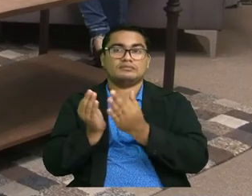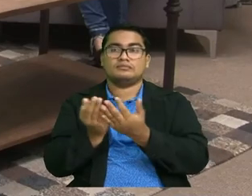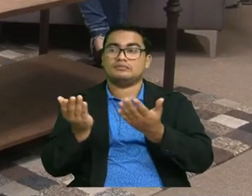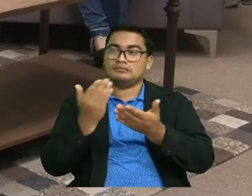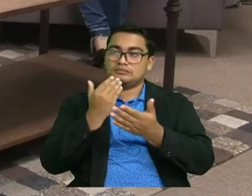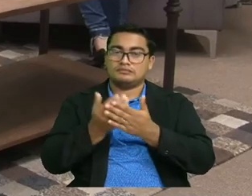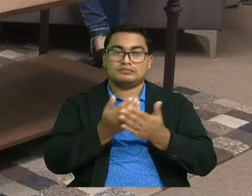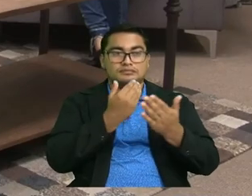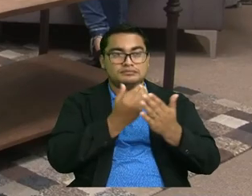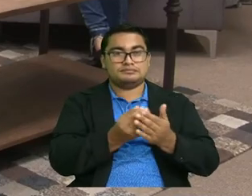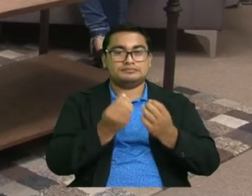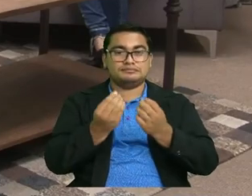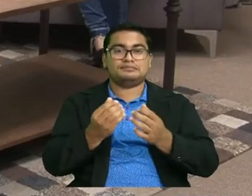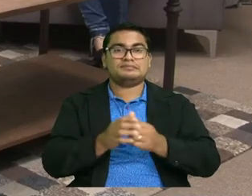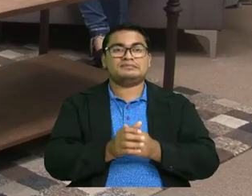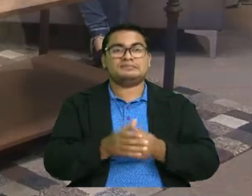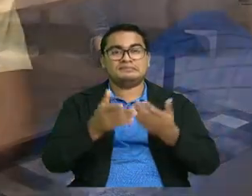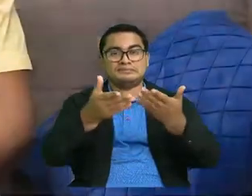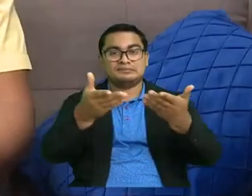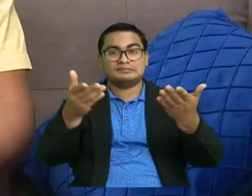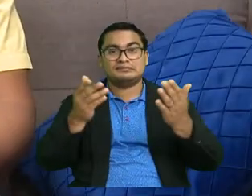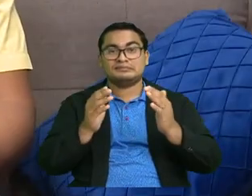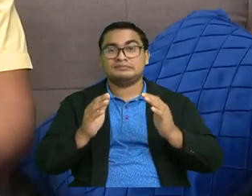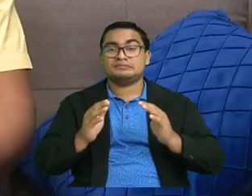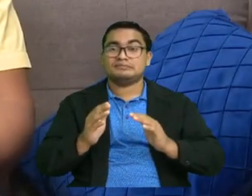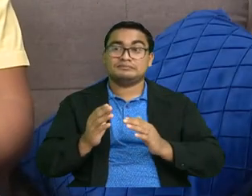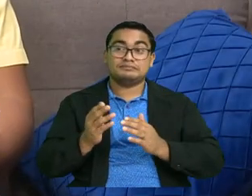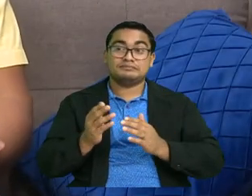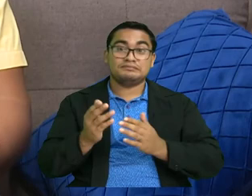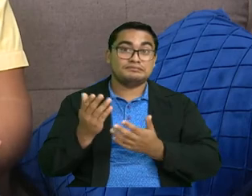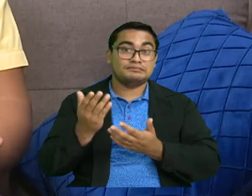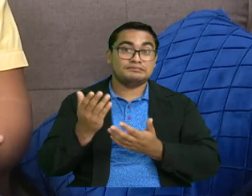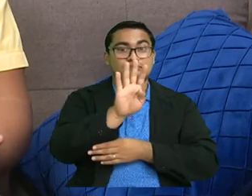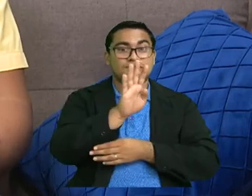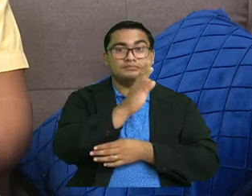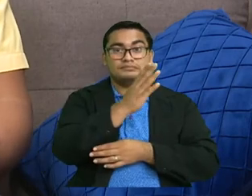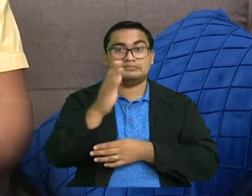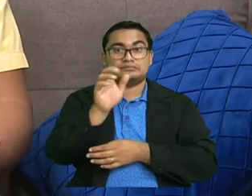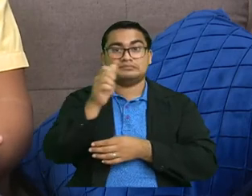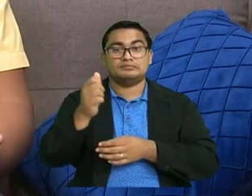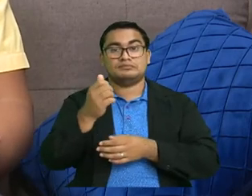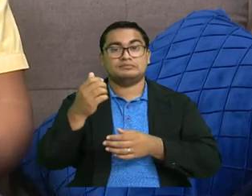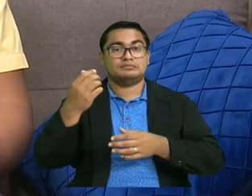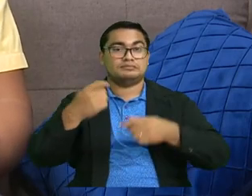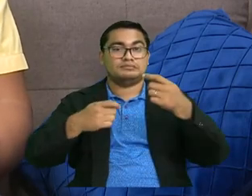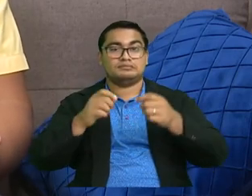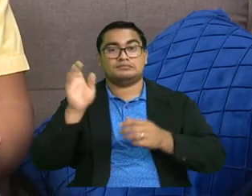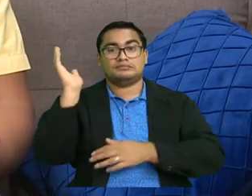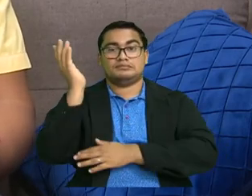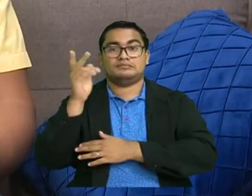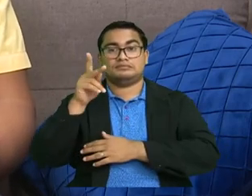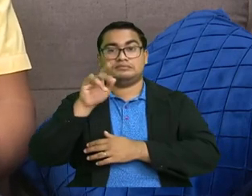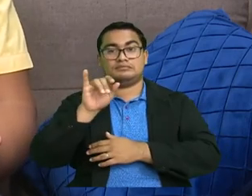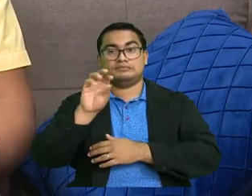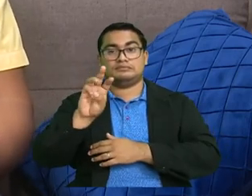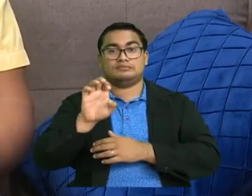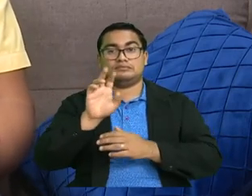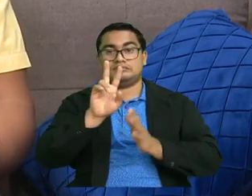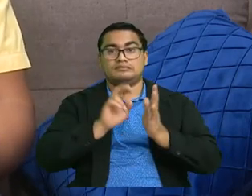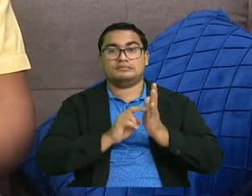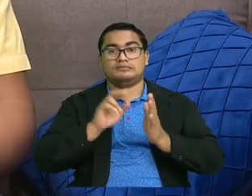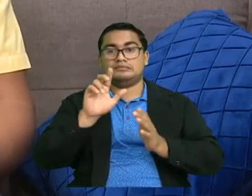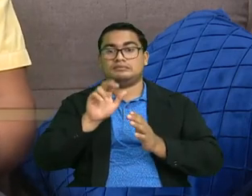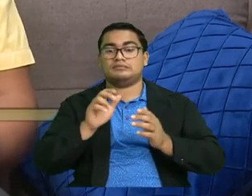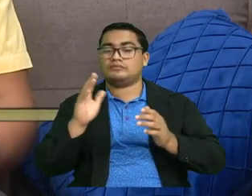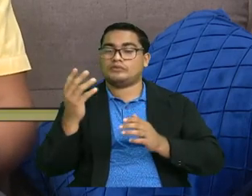muchísimas gracias por su gracias tiempo. Gracias a ustedes. Y a usted, ahí está la cita del 4 al 6 de septiembre, Expo Pyme 2020. A nombre de todo el